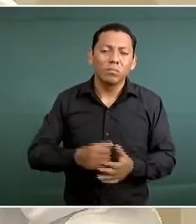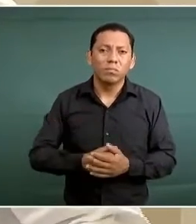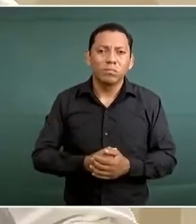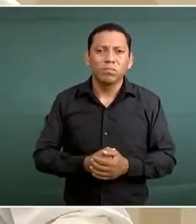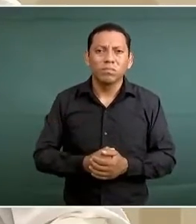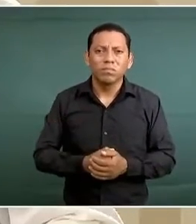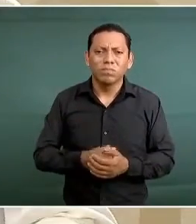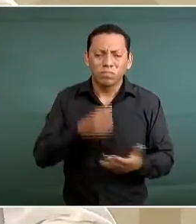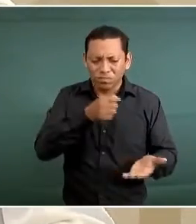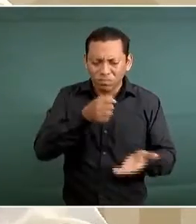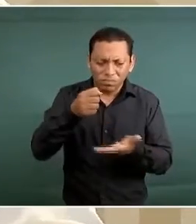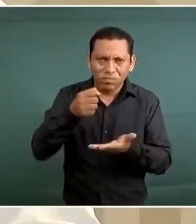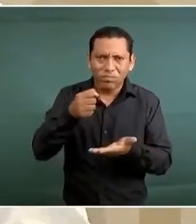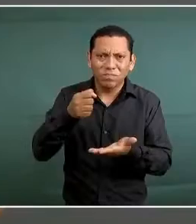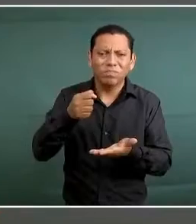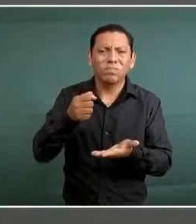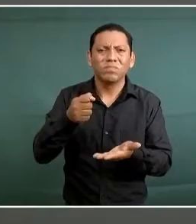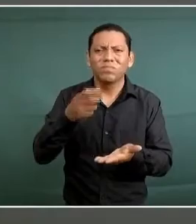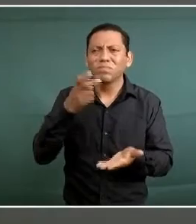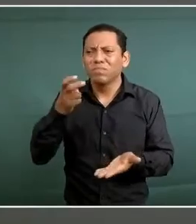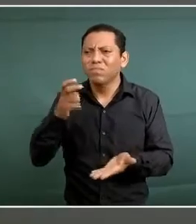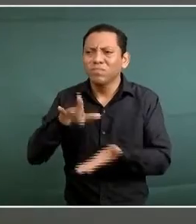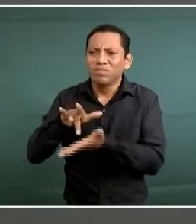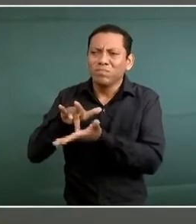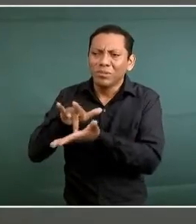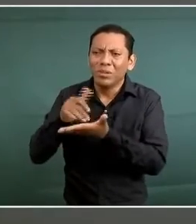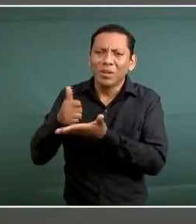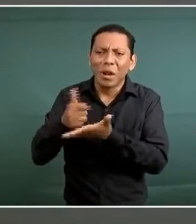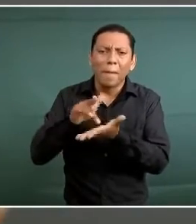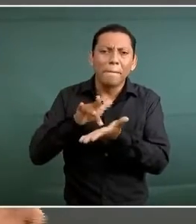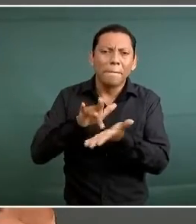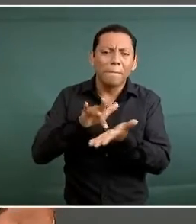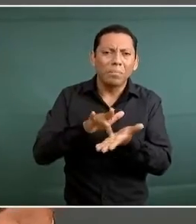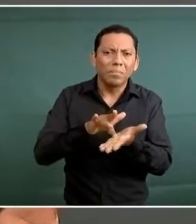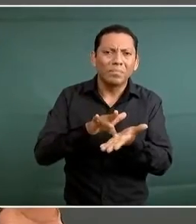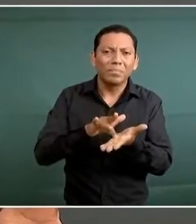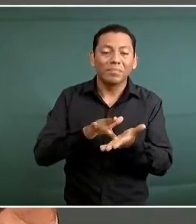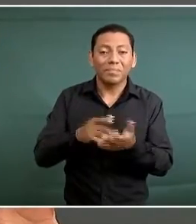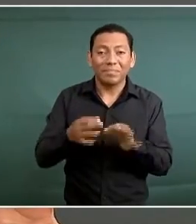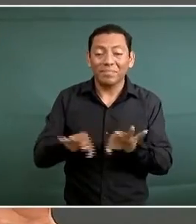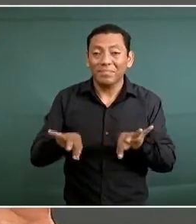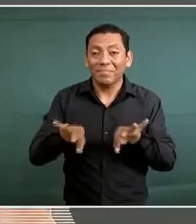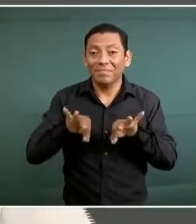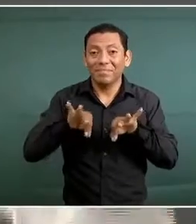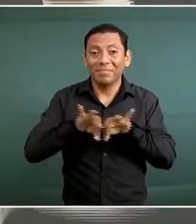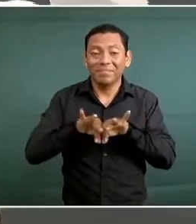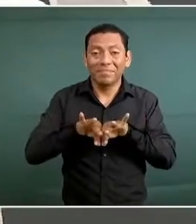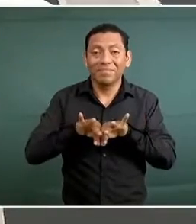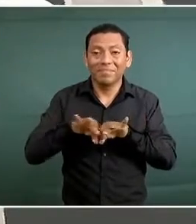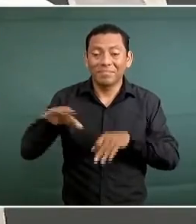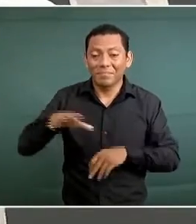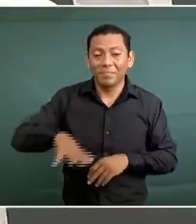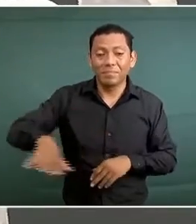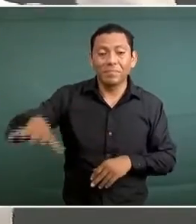destinar el presupuesto de la base hacia